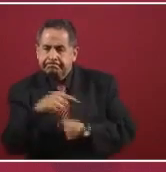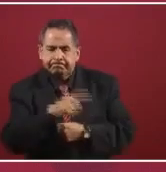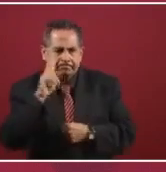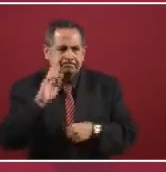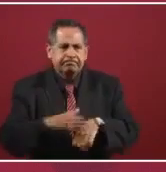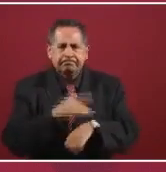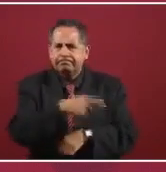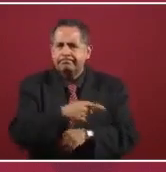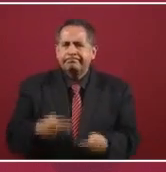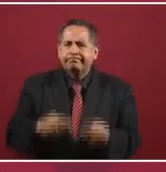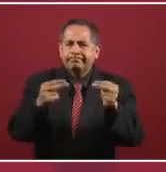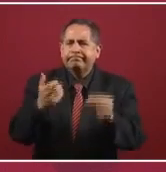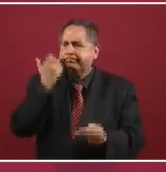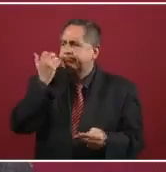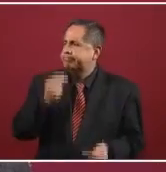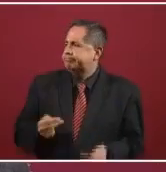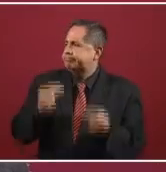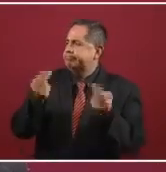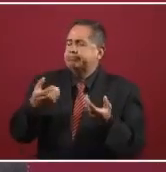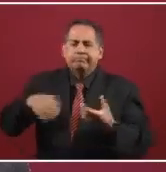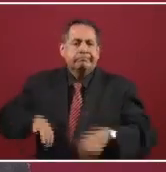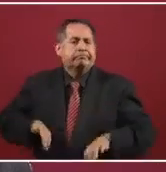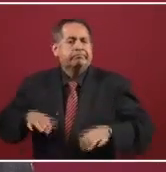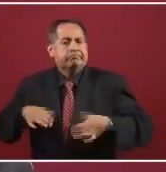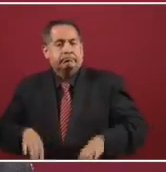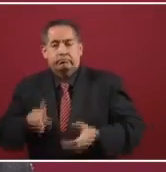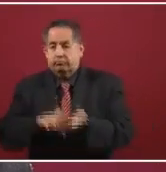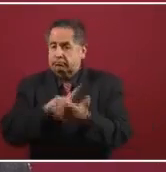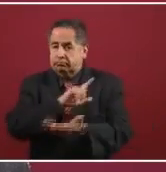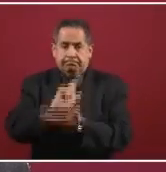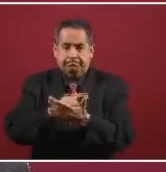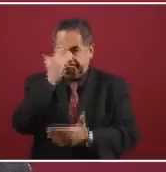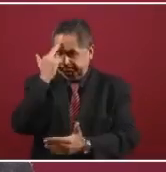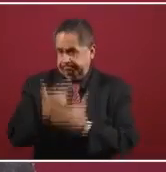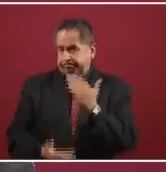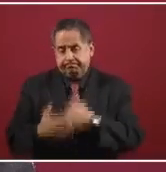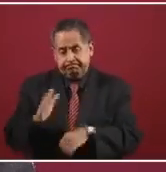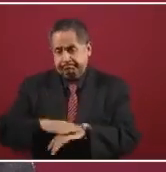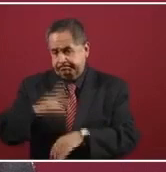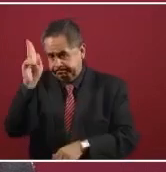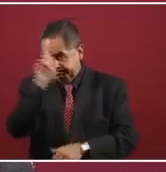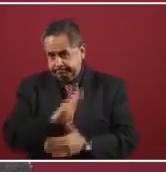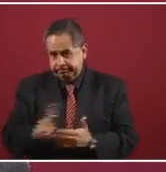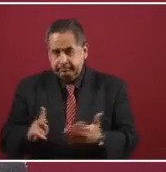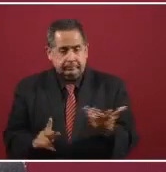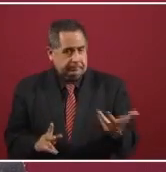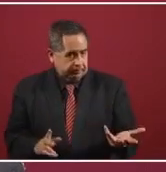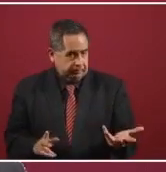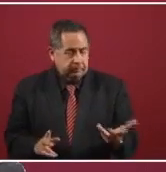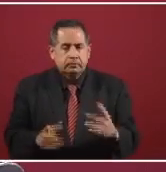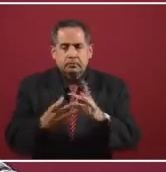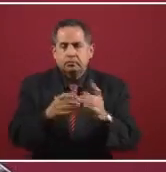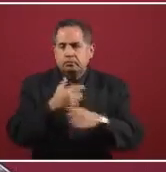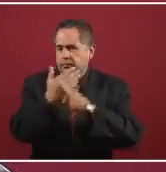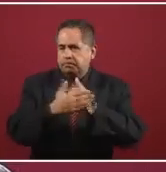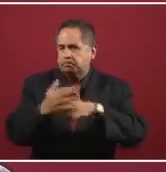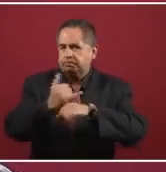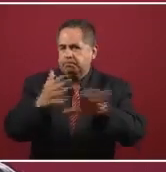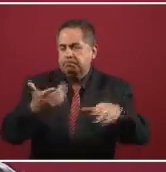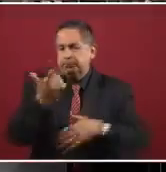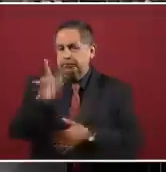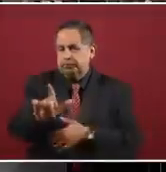es un negocio y es un delito a gran escala. Entonces, pues estaremos informando el próximo